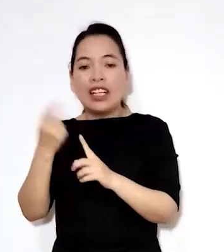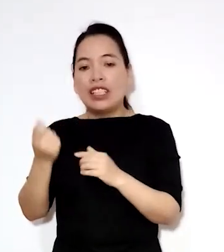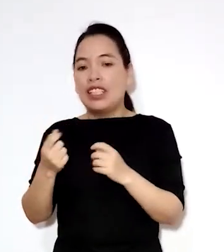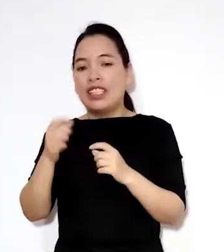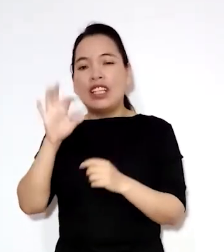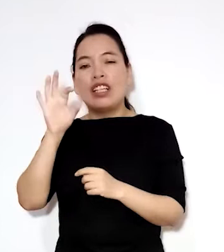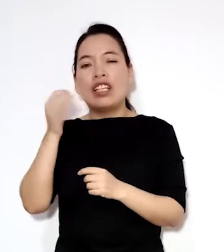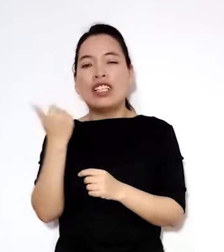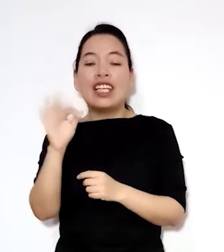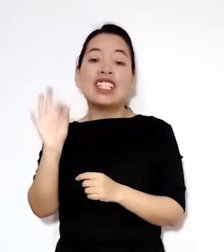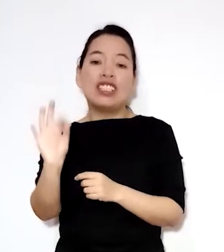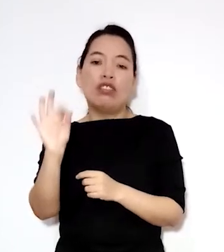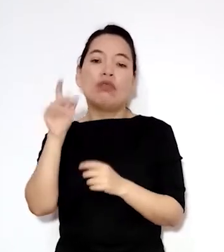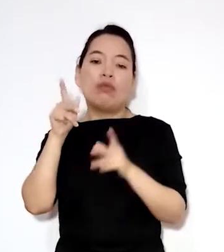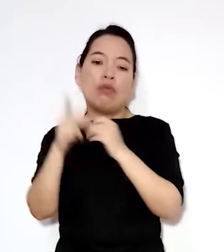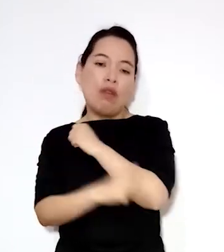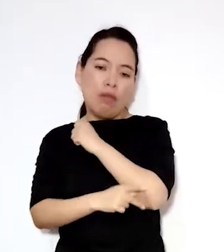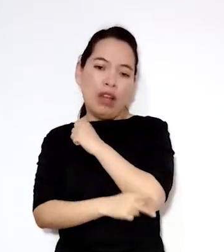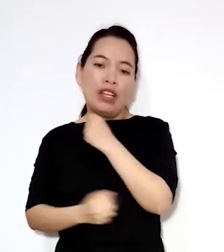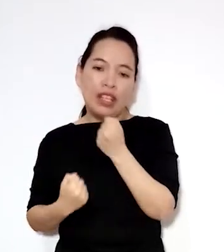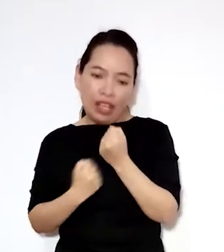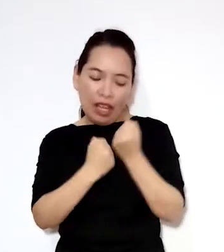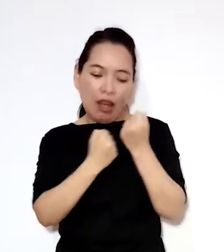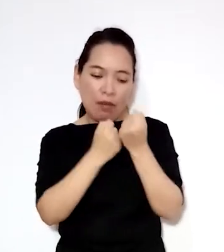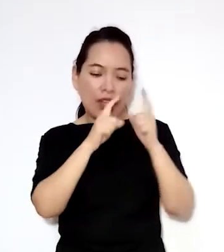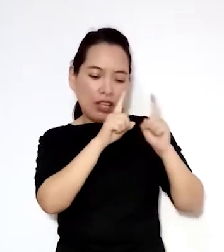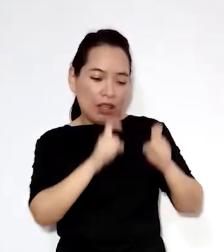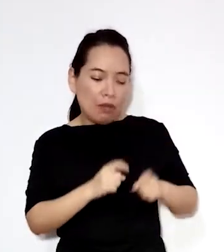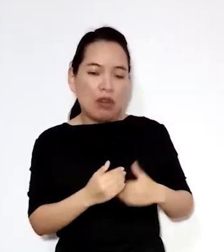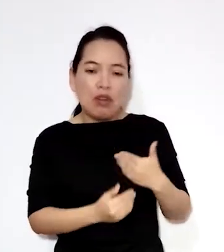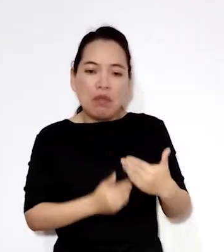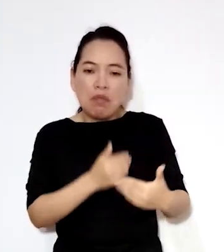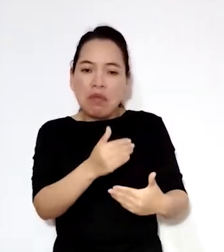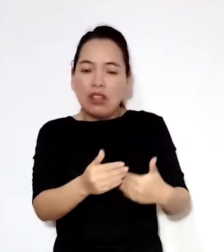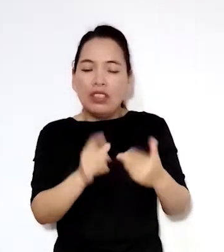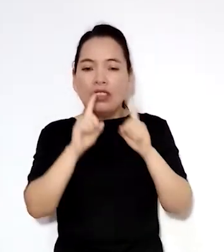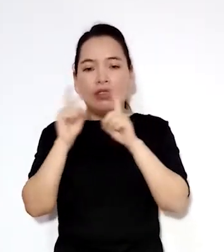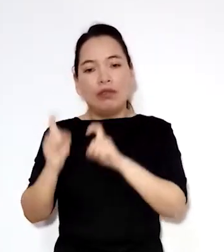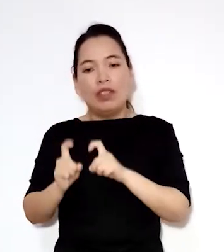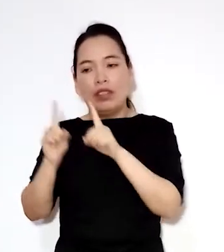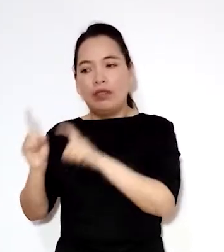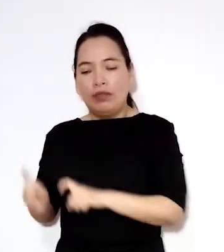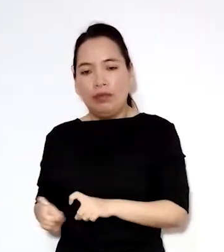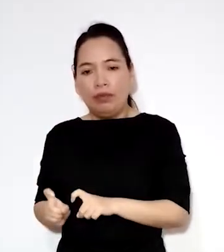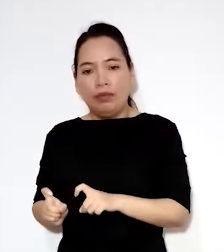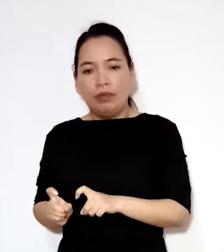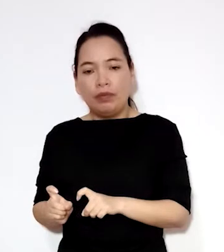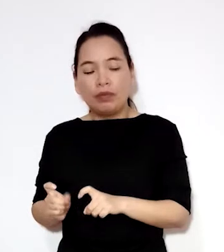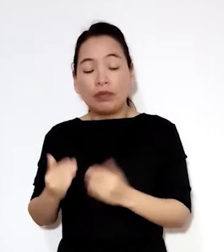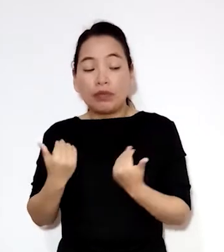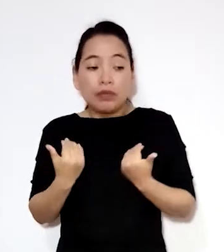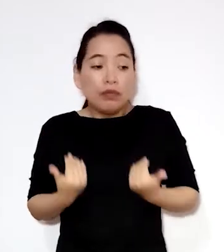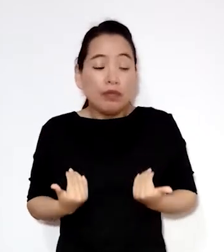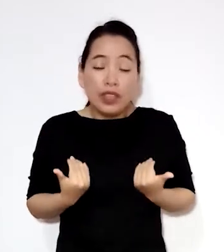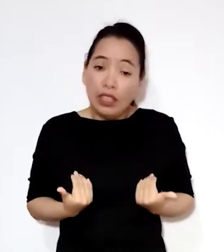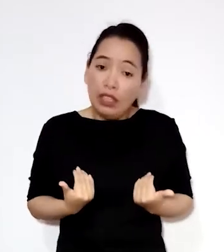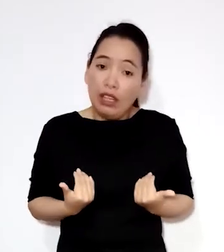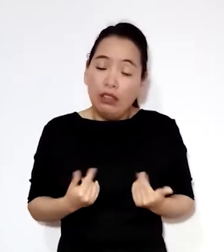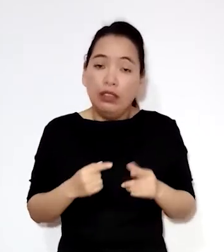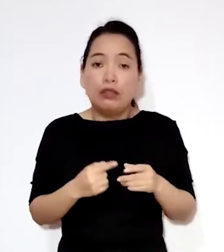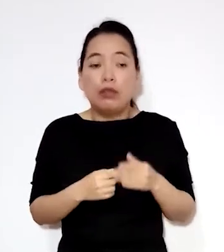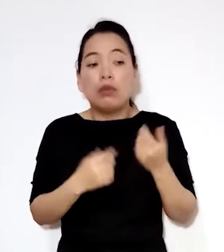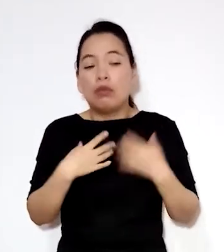han contribuido con este proceso de consulta que ahora vamos a tener el gusto